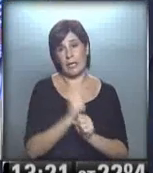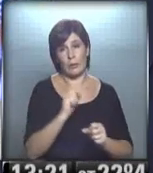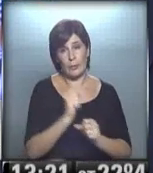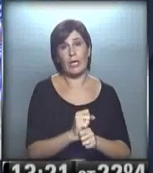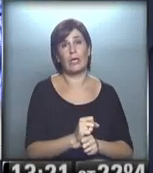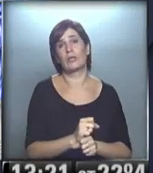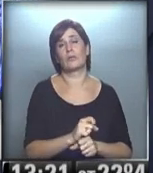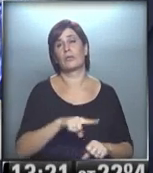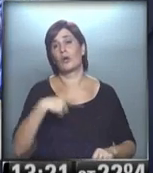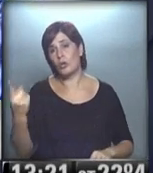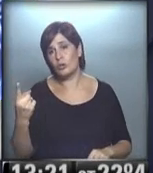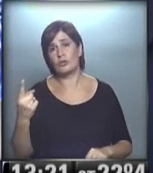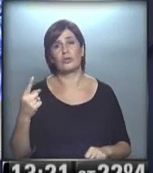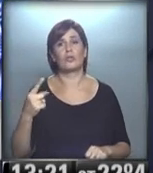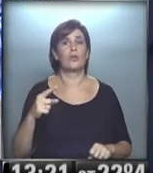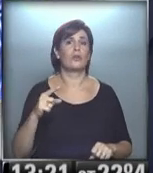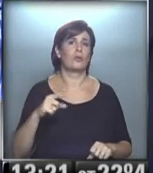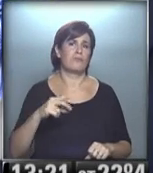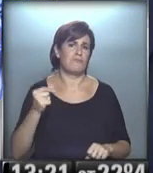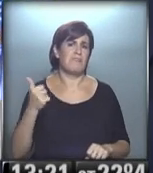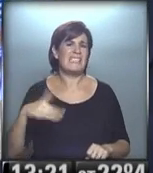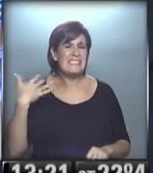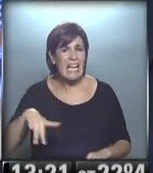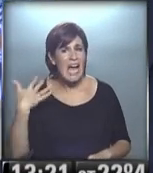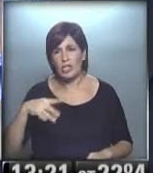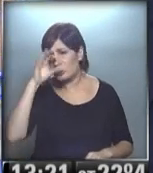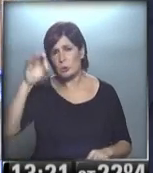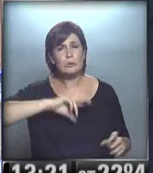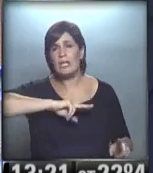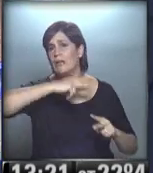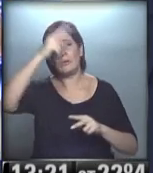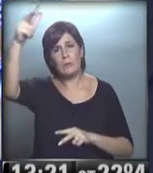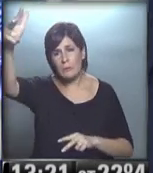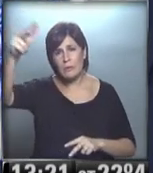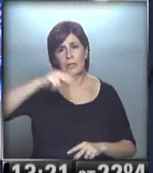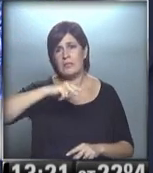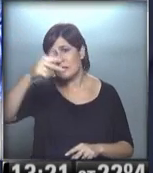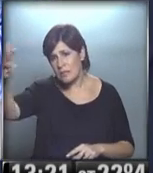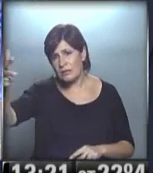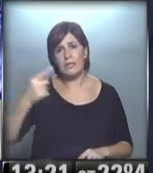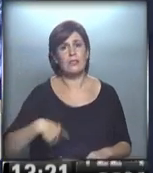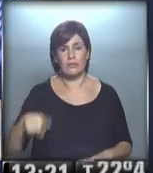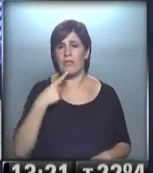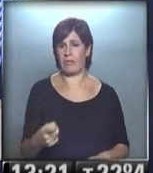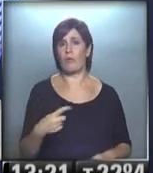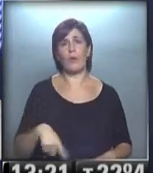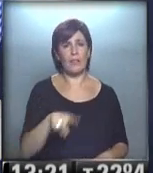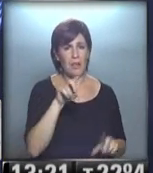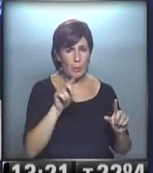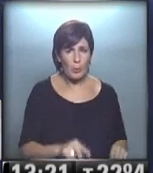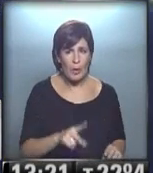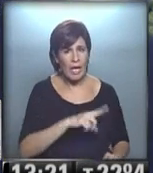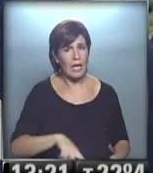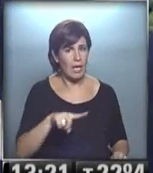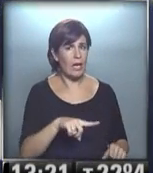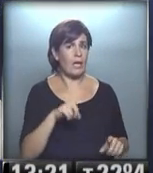una plataforma que nunca voló satelital eh eso confirma que están con confiados